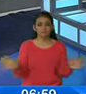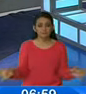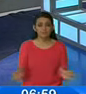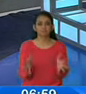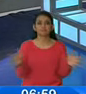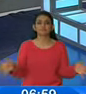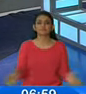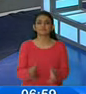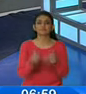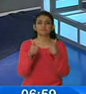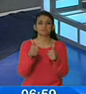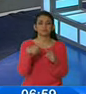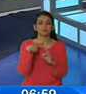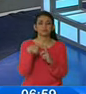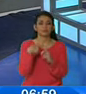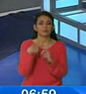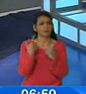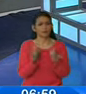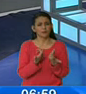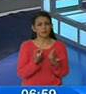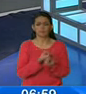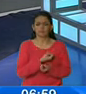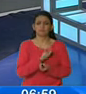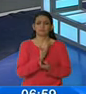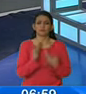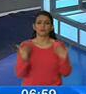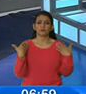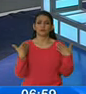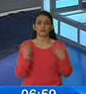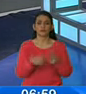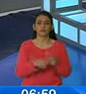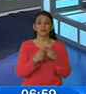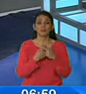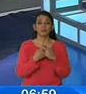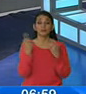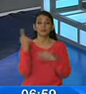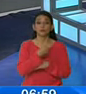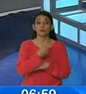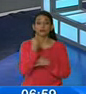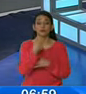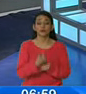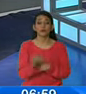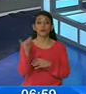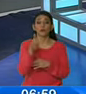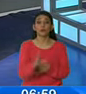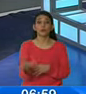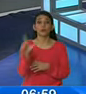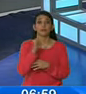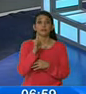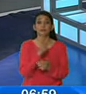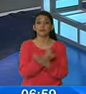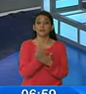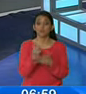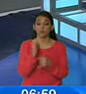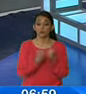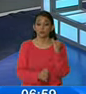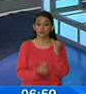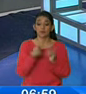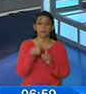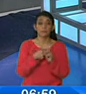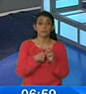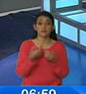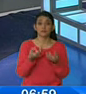ganas, pongámosle pues la dosis de alegría para comenzar un día más en este lunes, ya semana final de este mes,